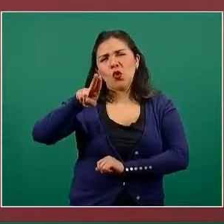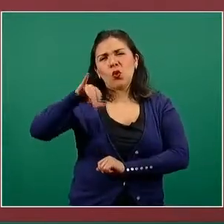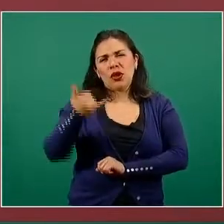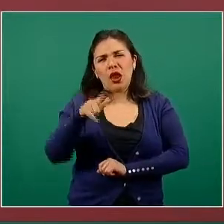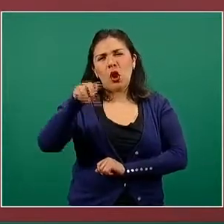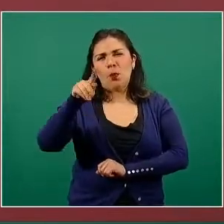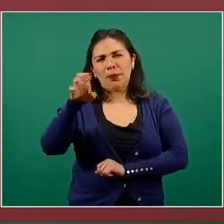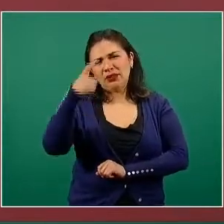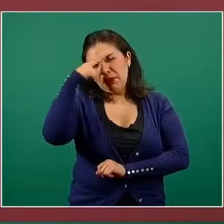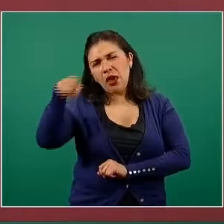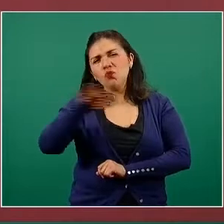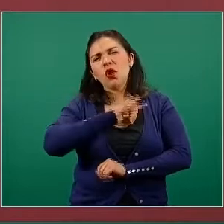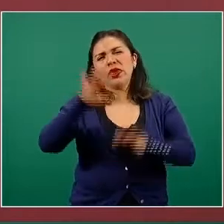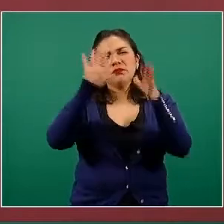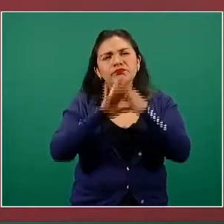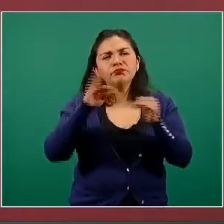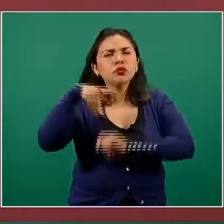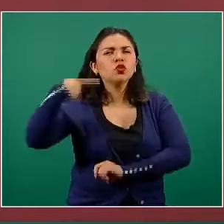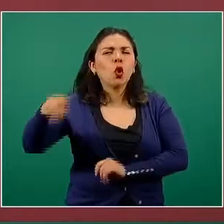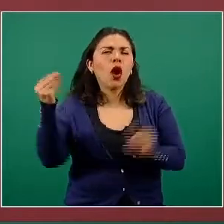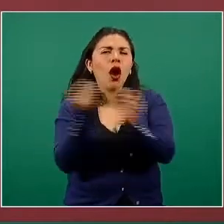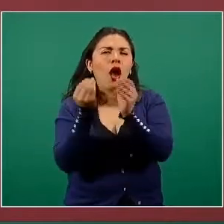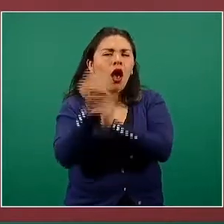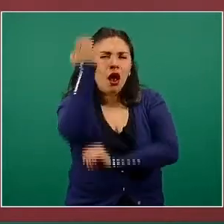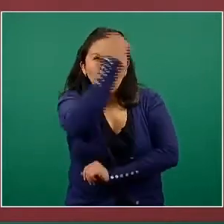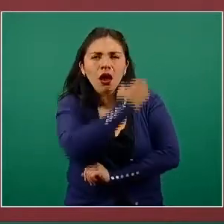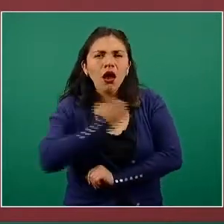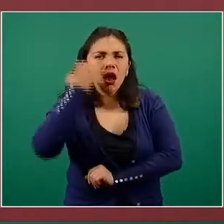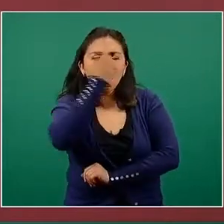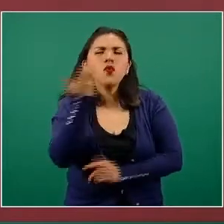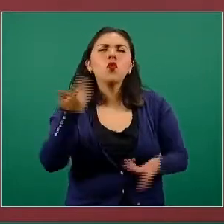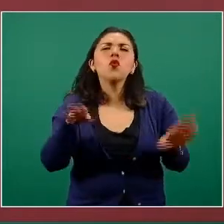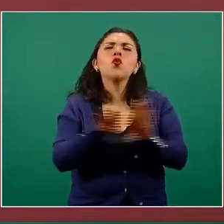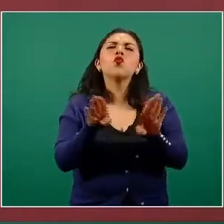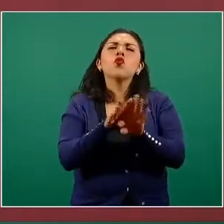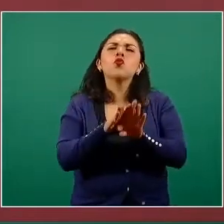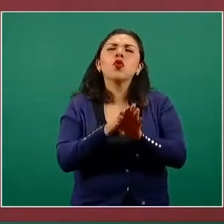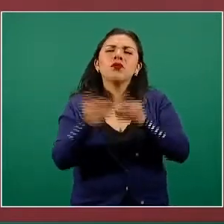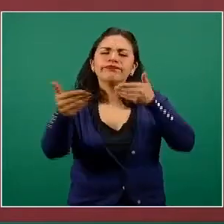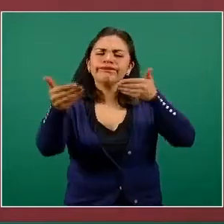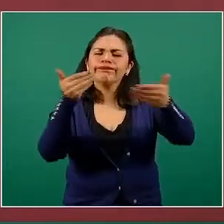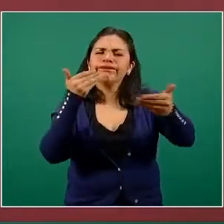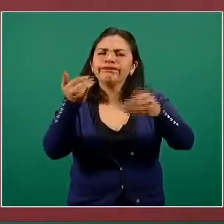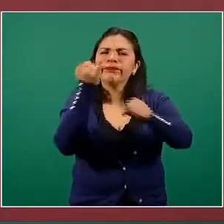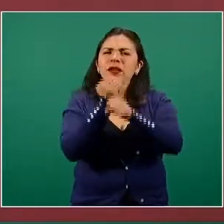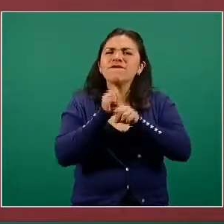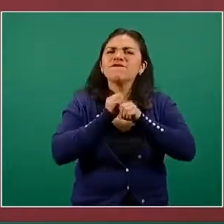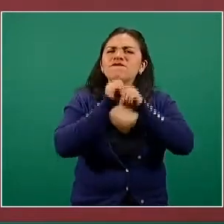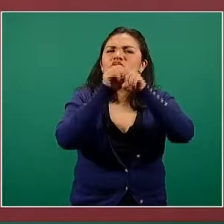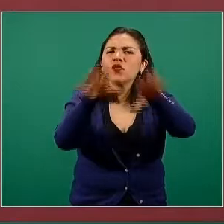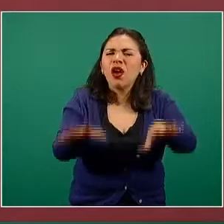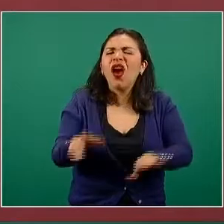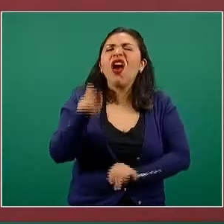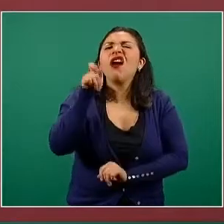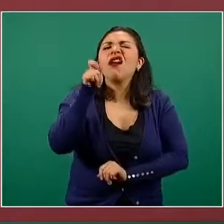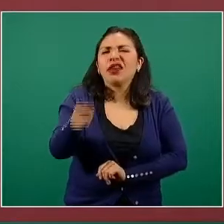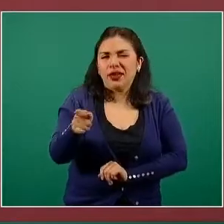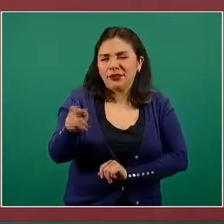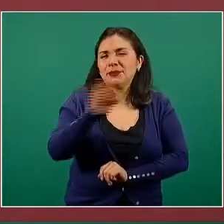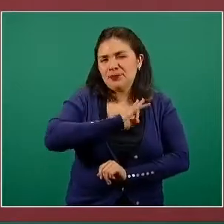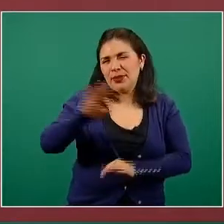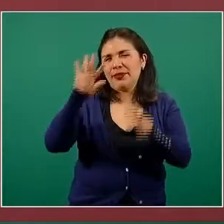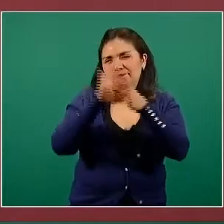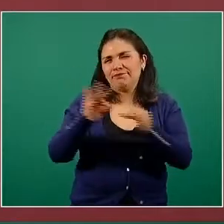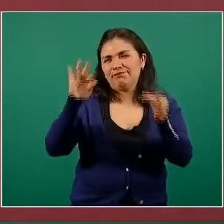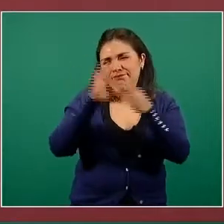puede compartir su análisis sobre cómo confluyen estas dos elementos de información